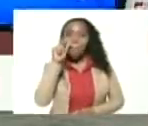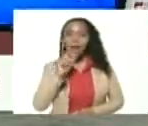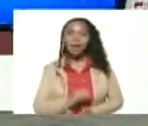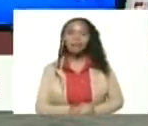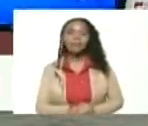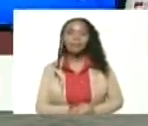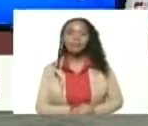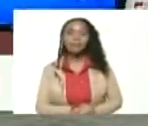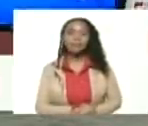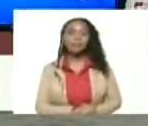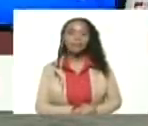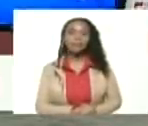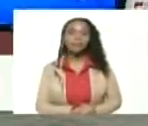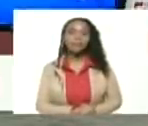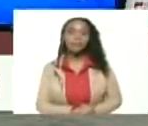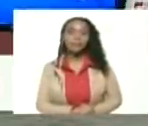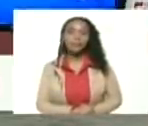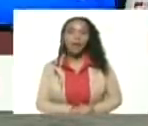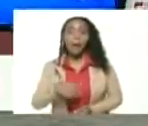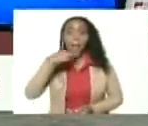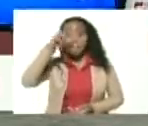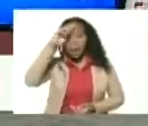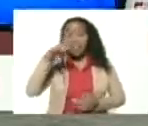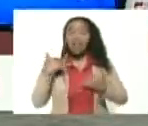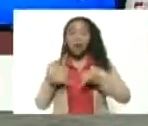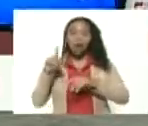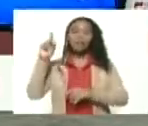Uriarte Vidao, padre e hijo también.